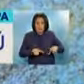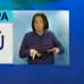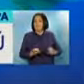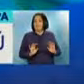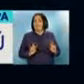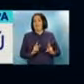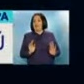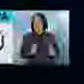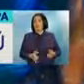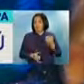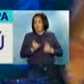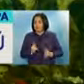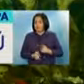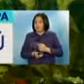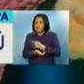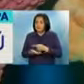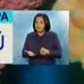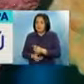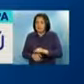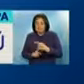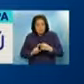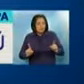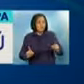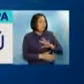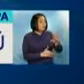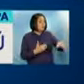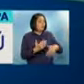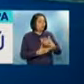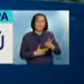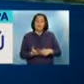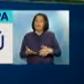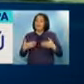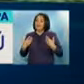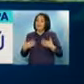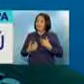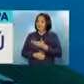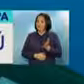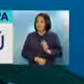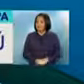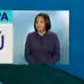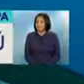perfecto para un fin de semana diferente, en donde todos terminarán felices.